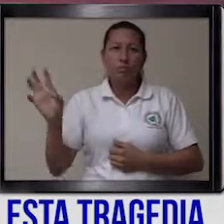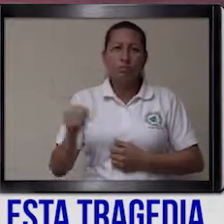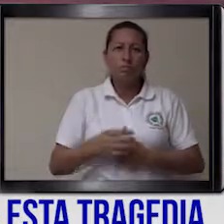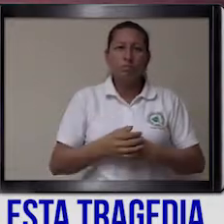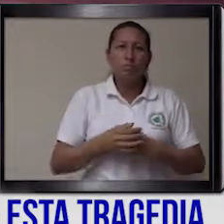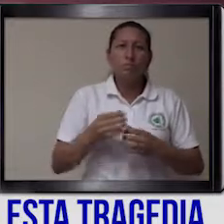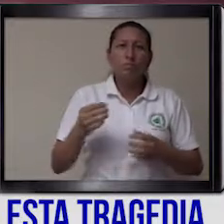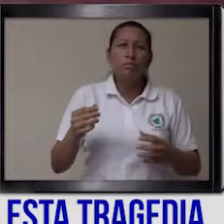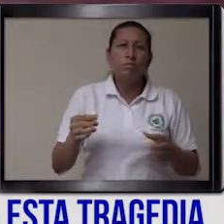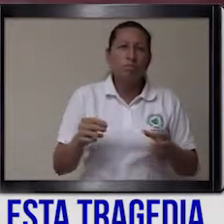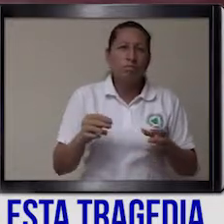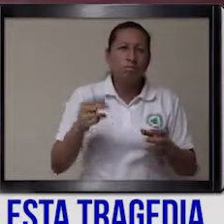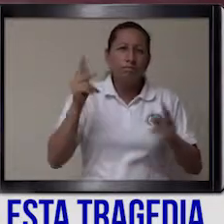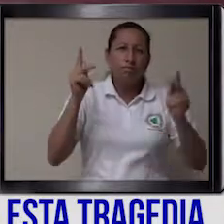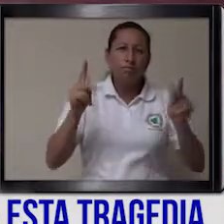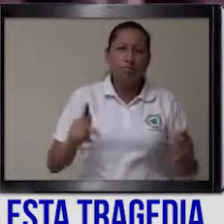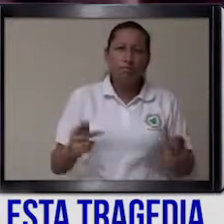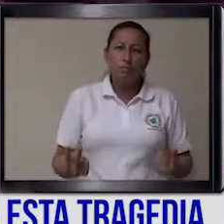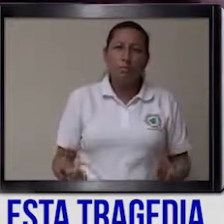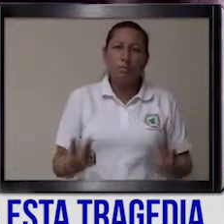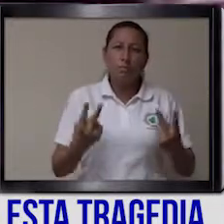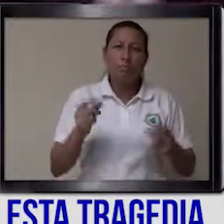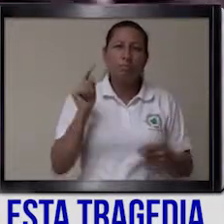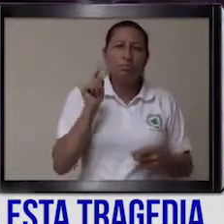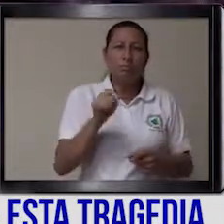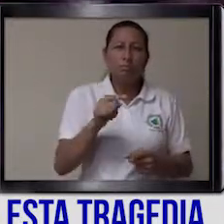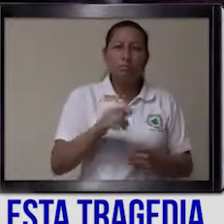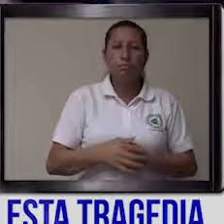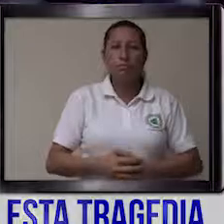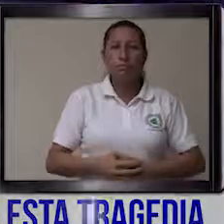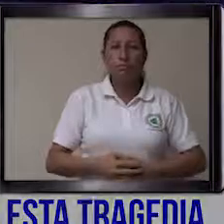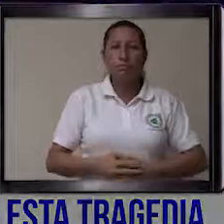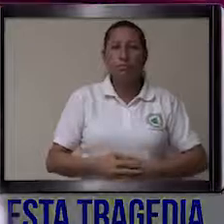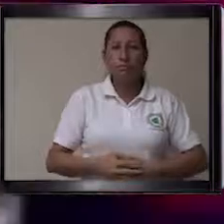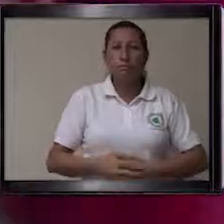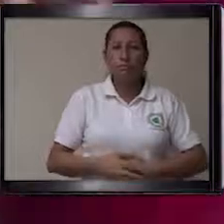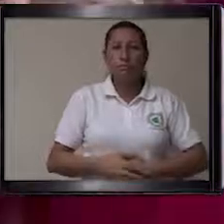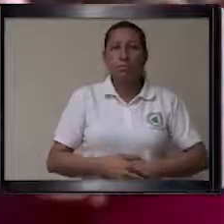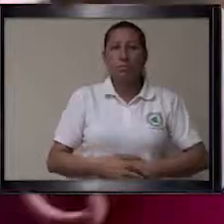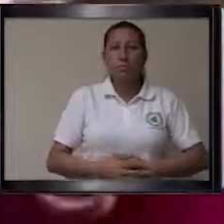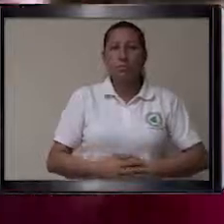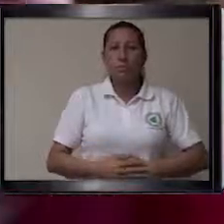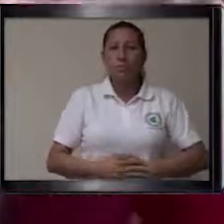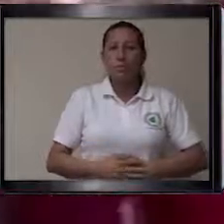habitantes, convirtiendo al evento en uno de los más mortíferos del siglo XX.